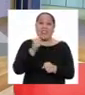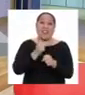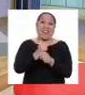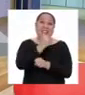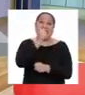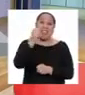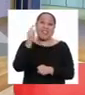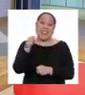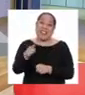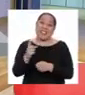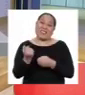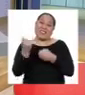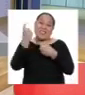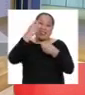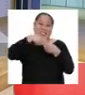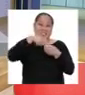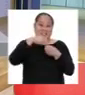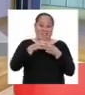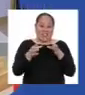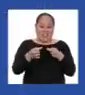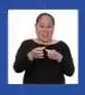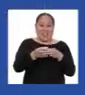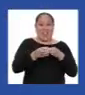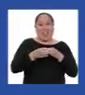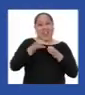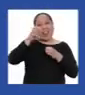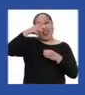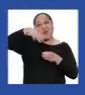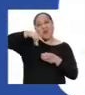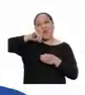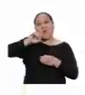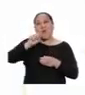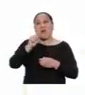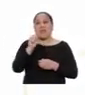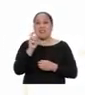es decir, quienes conformarán nuestra muestra.